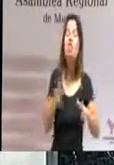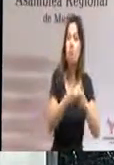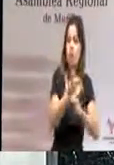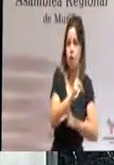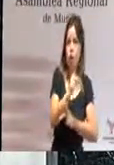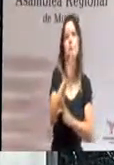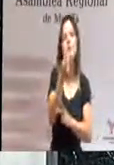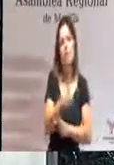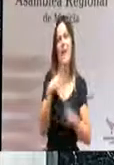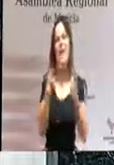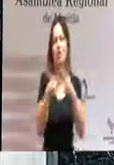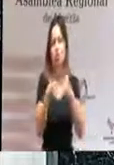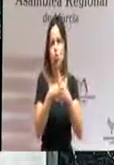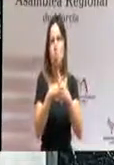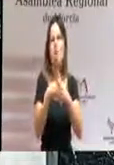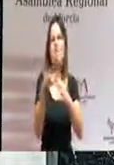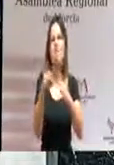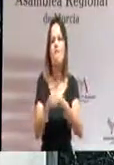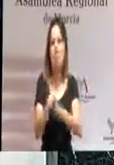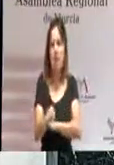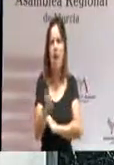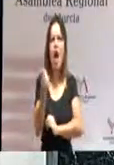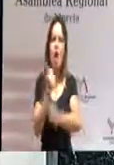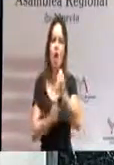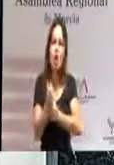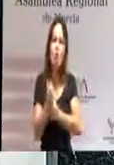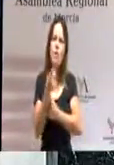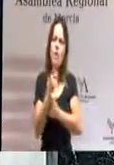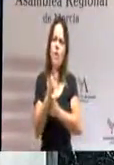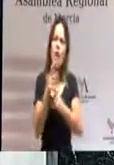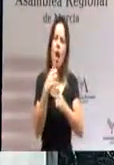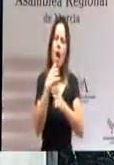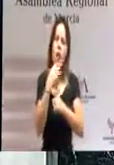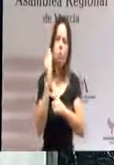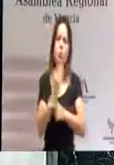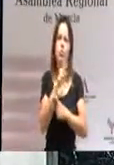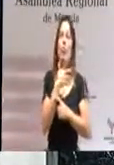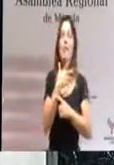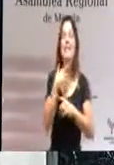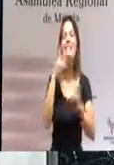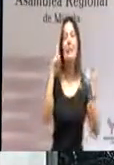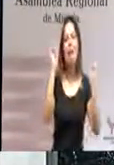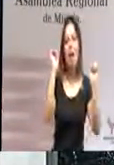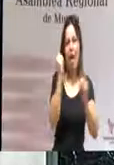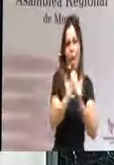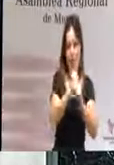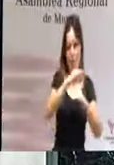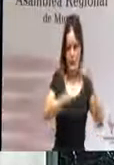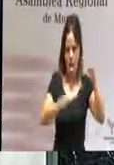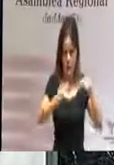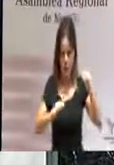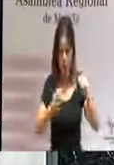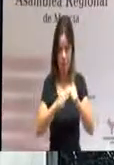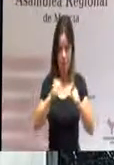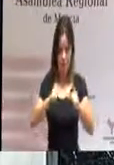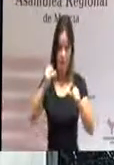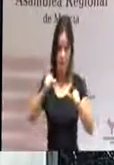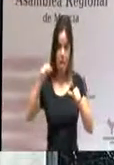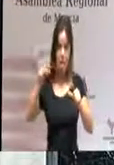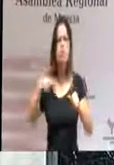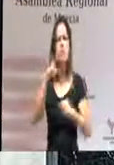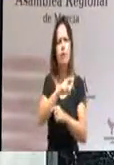en la estructura financiera, económica y de un modo dramático en la variable de empleo. Retrocesos que, insisto,